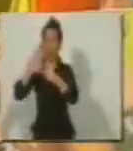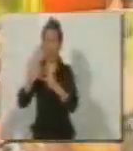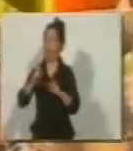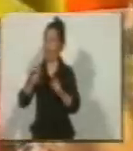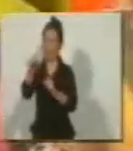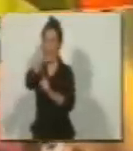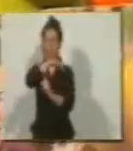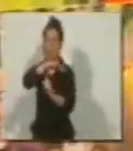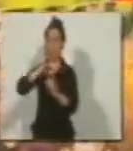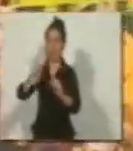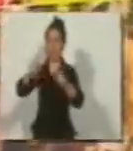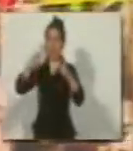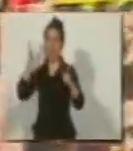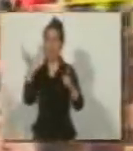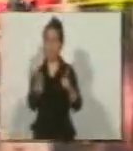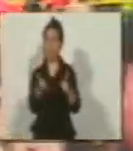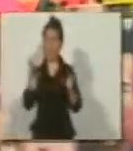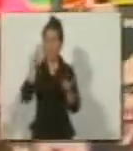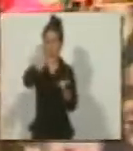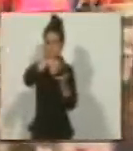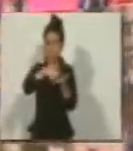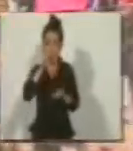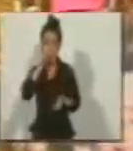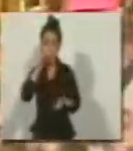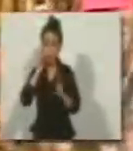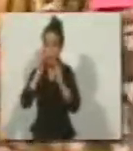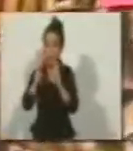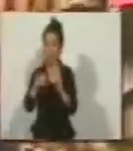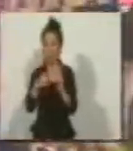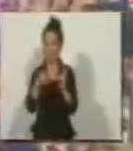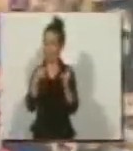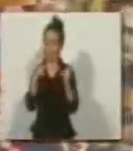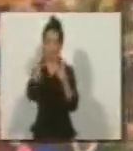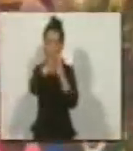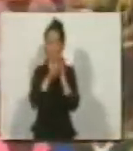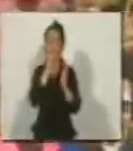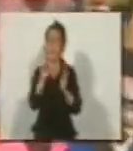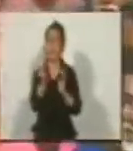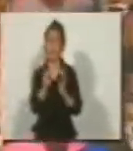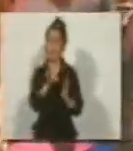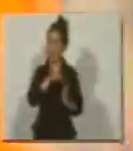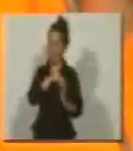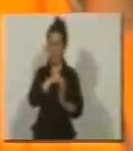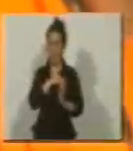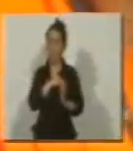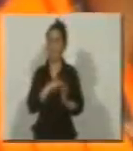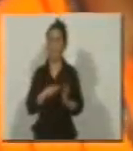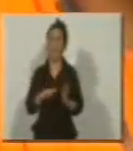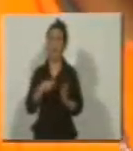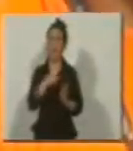de turismo que dan pena, deudas millonarias que